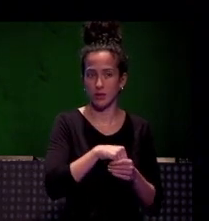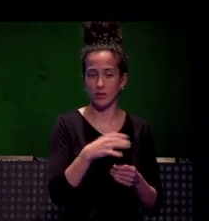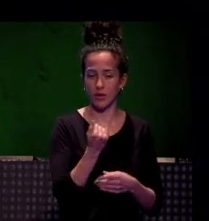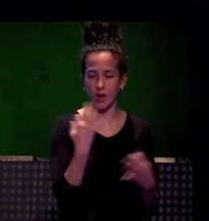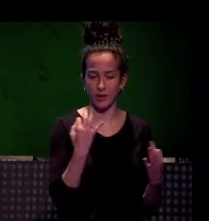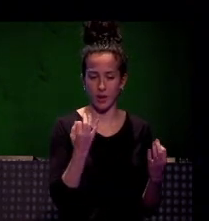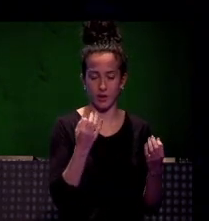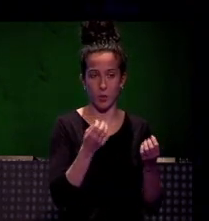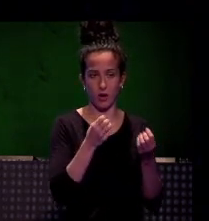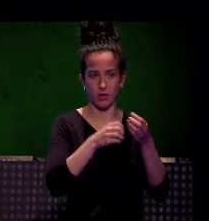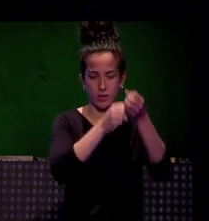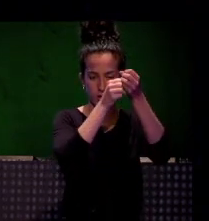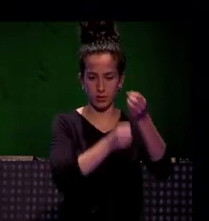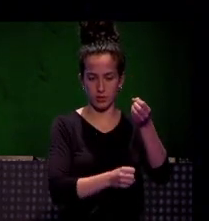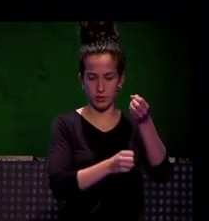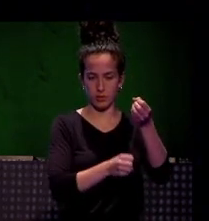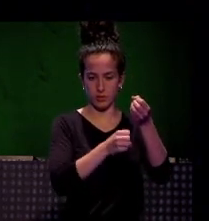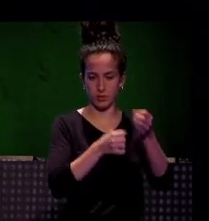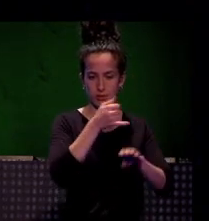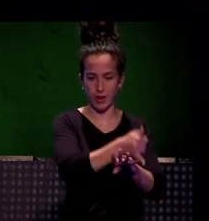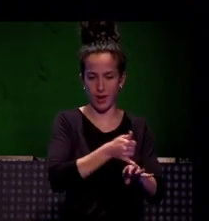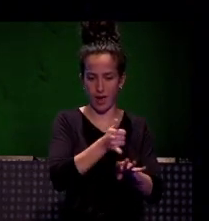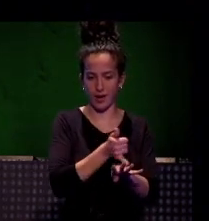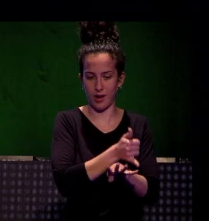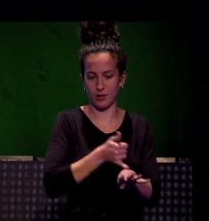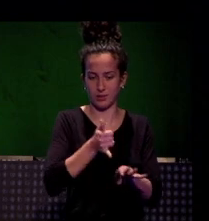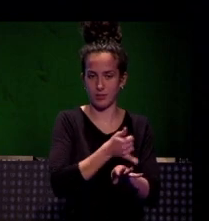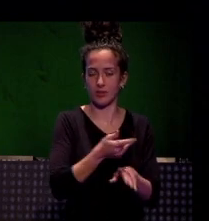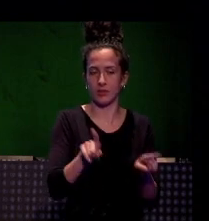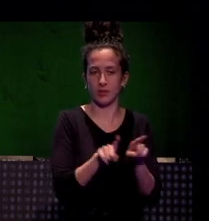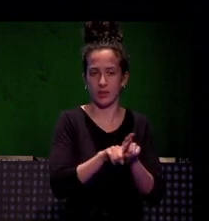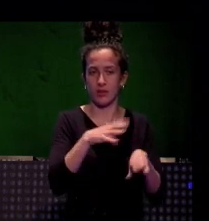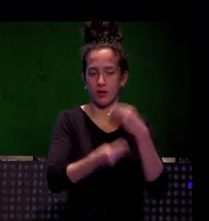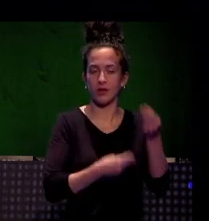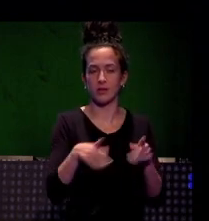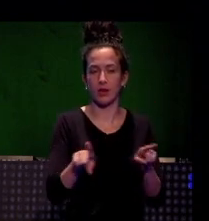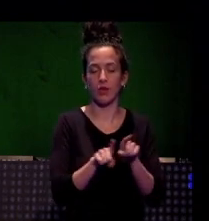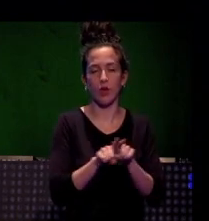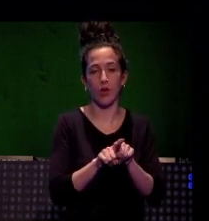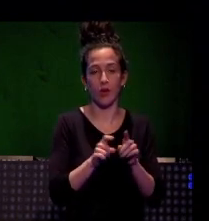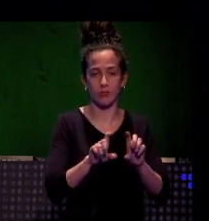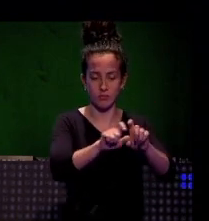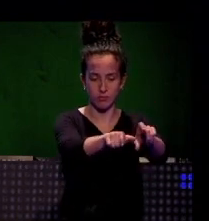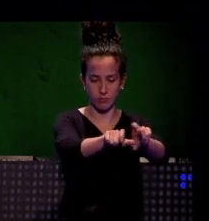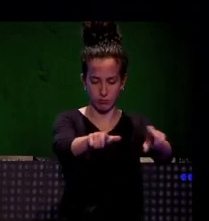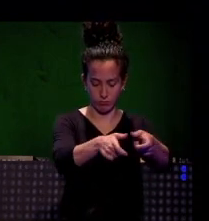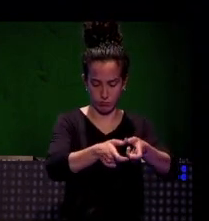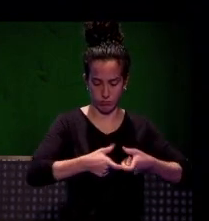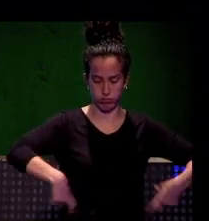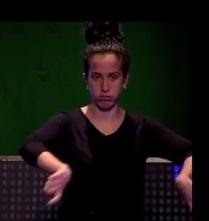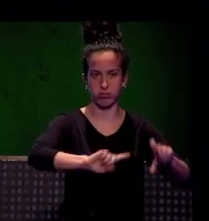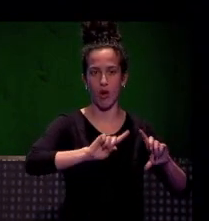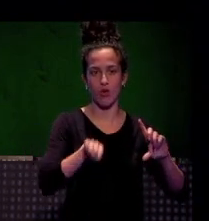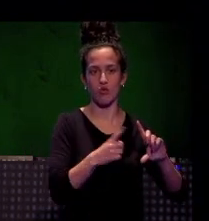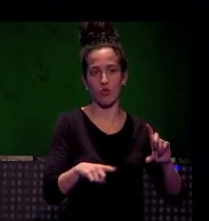que están hechas con el caucho de reciclado de las de las ruedas de camiones entonces de alguna